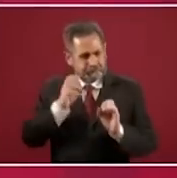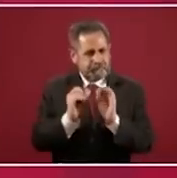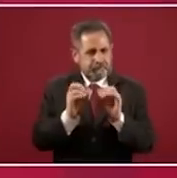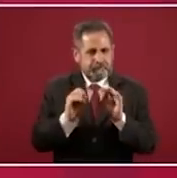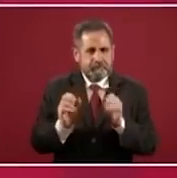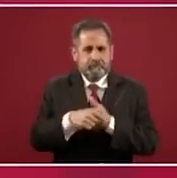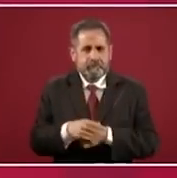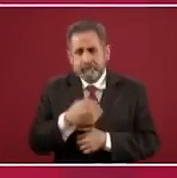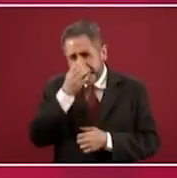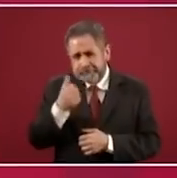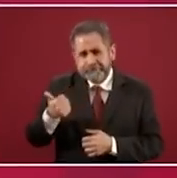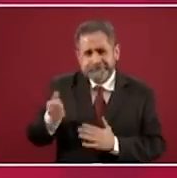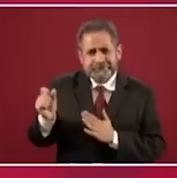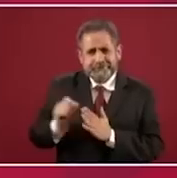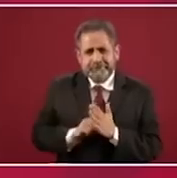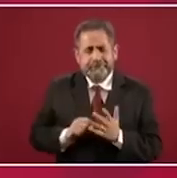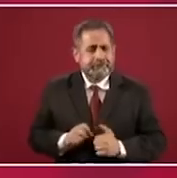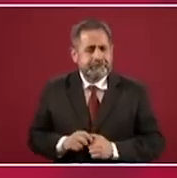del Bienestar? 6 meses.